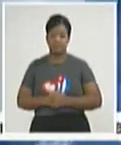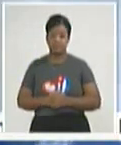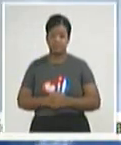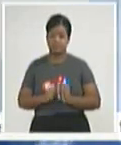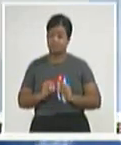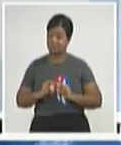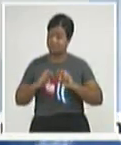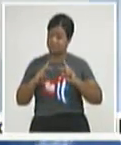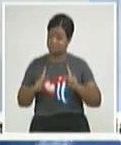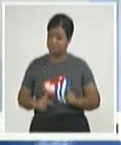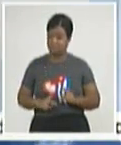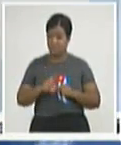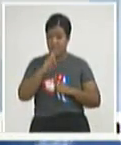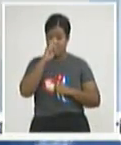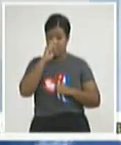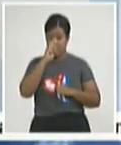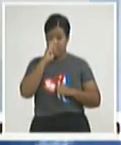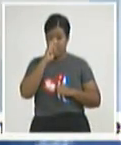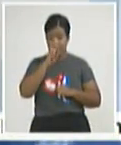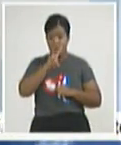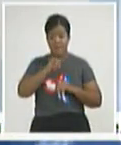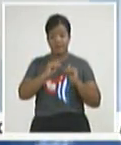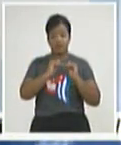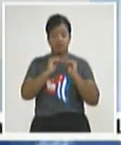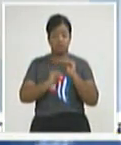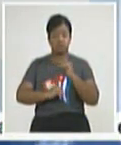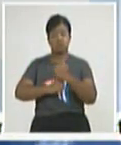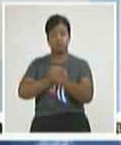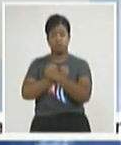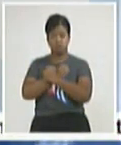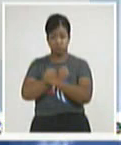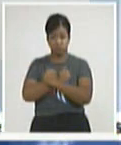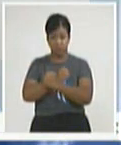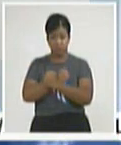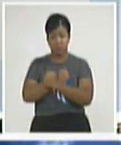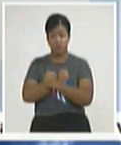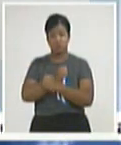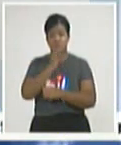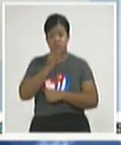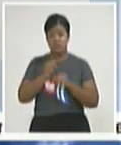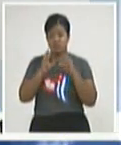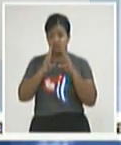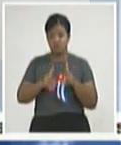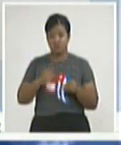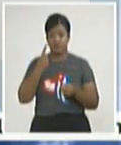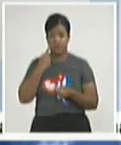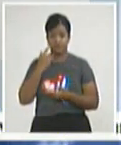nuevamente el menor de 20 años, con mucho riesgo, y ahí tienen la cifra.